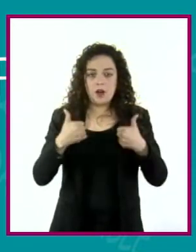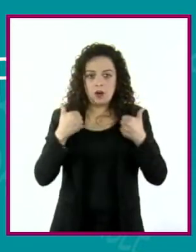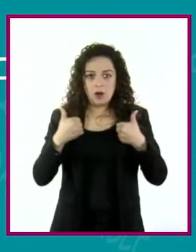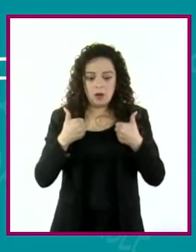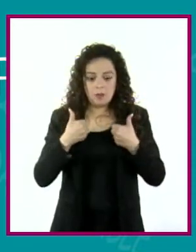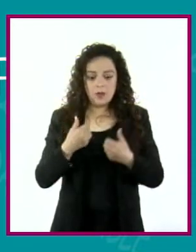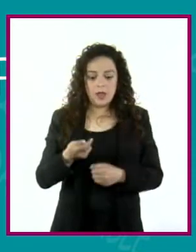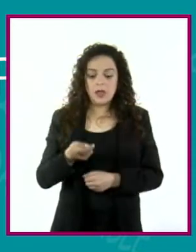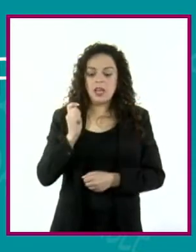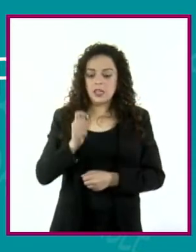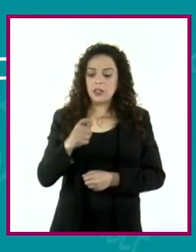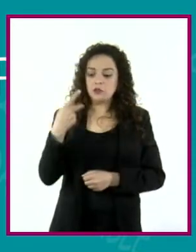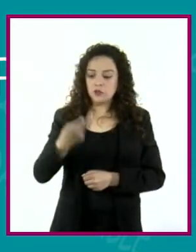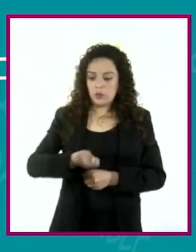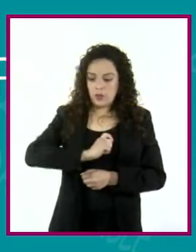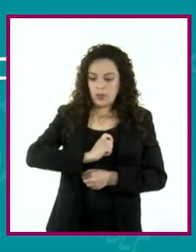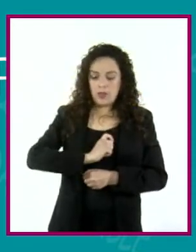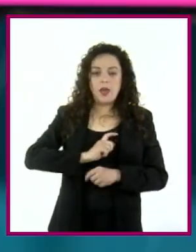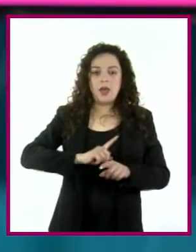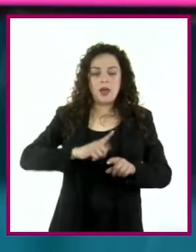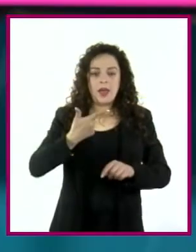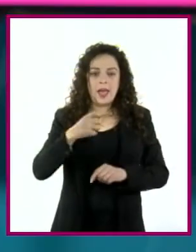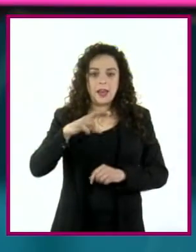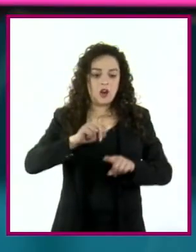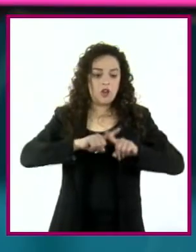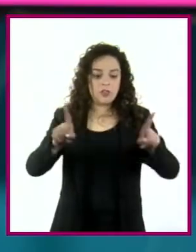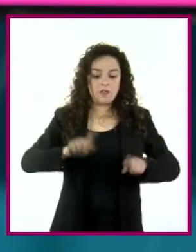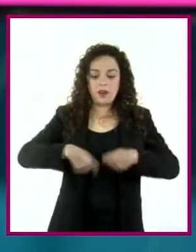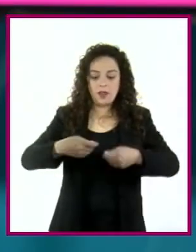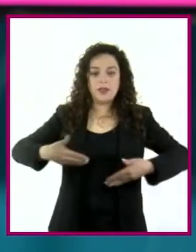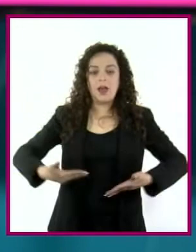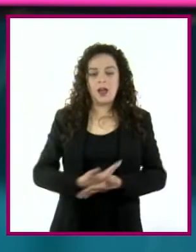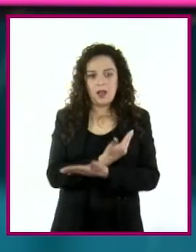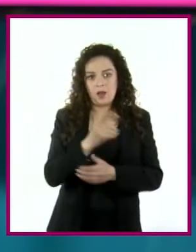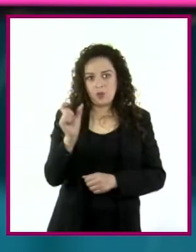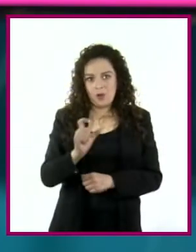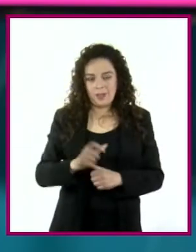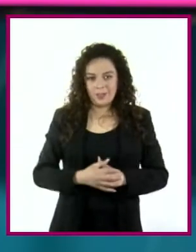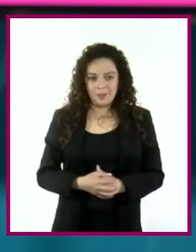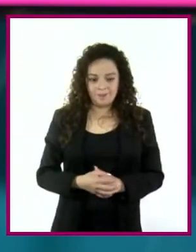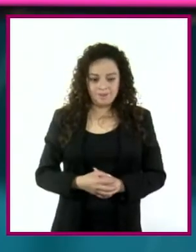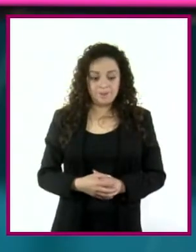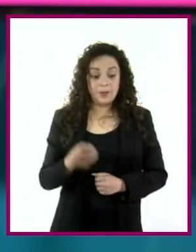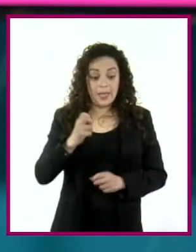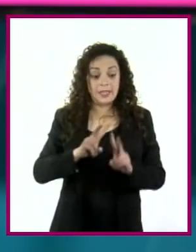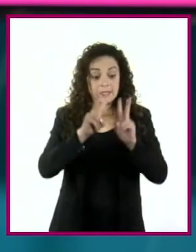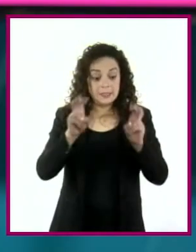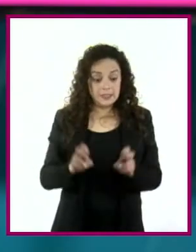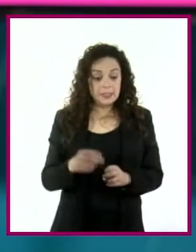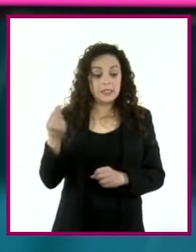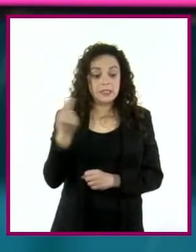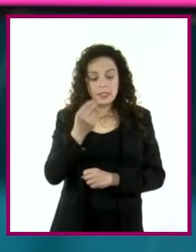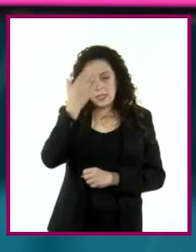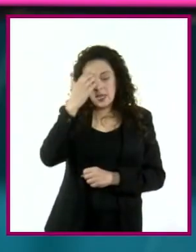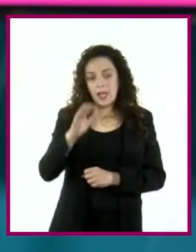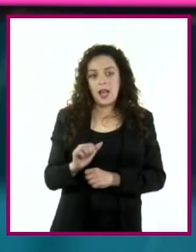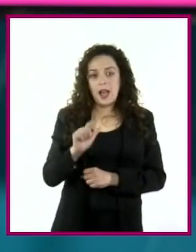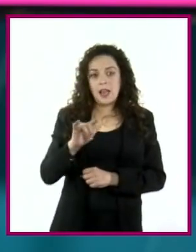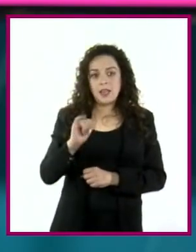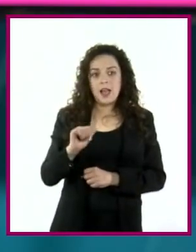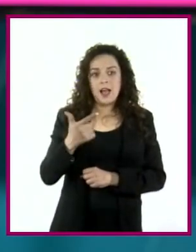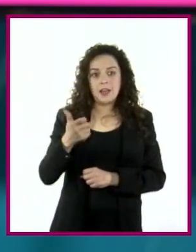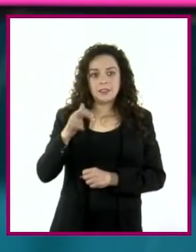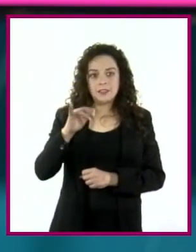identidad de género distinta a la asignada al nacer. Para seguir aprendiendo de este tema, conoceremos a Lía García, la novia